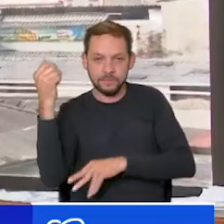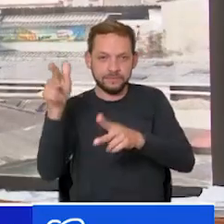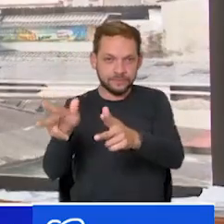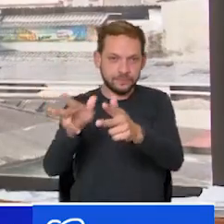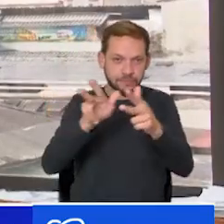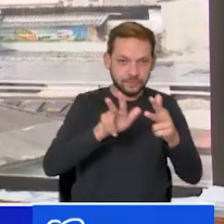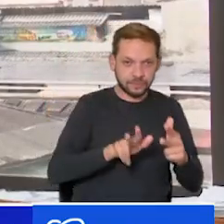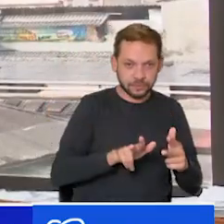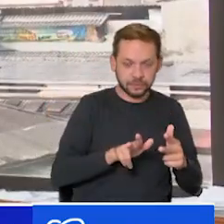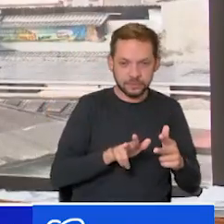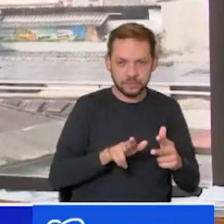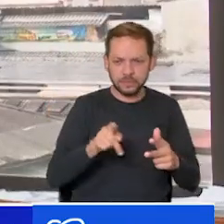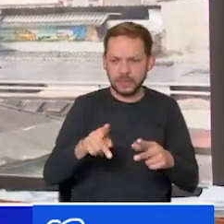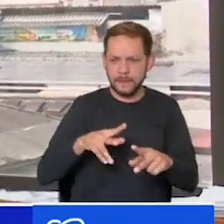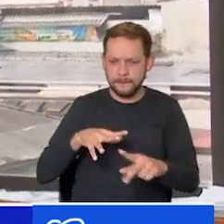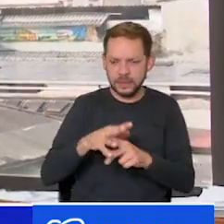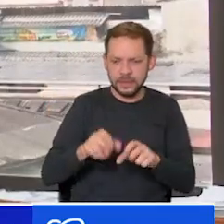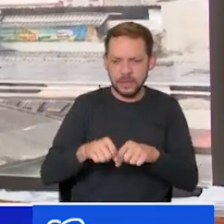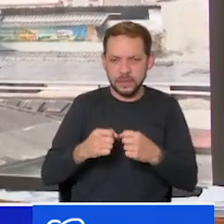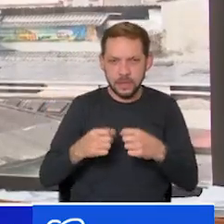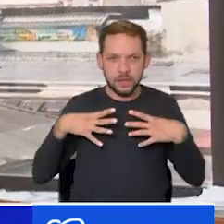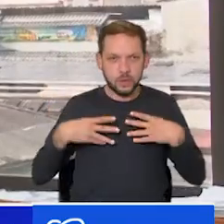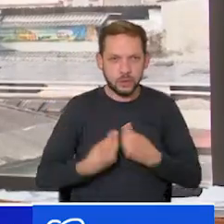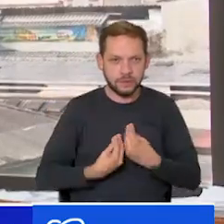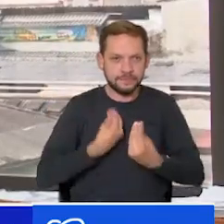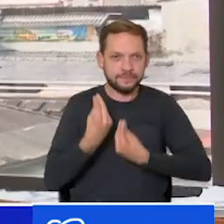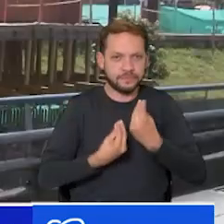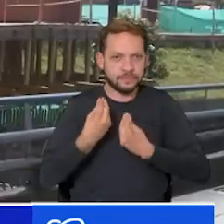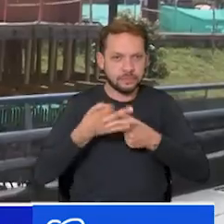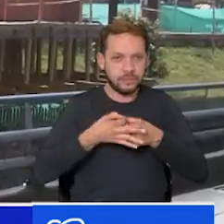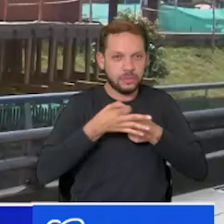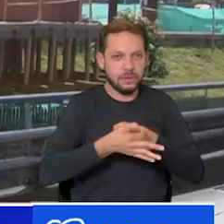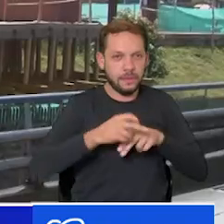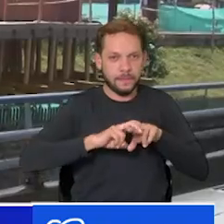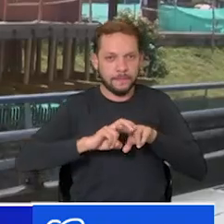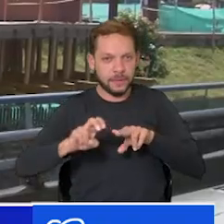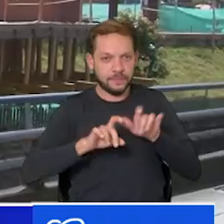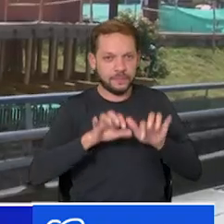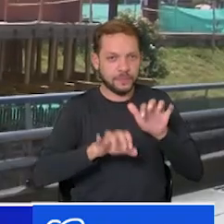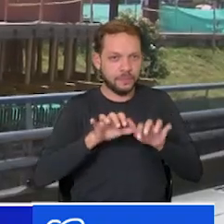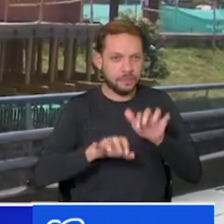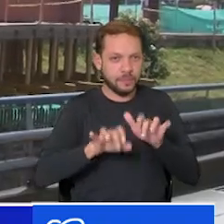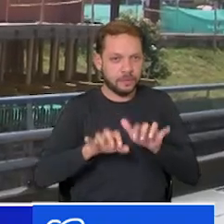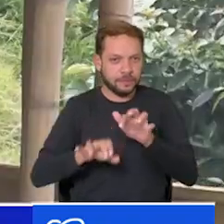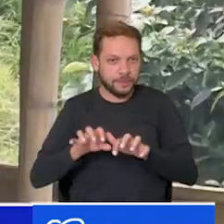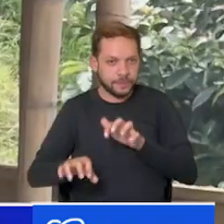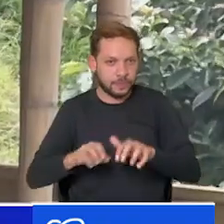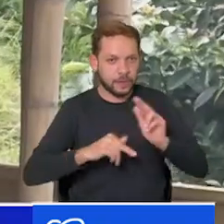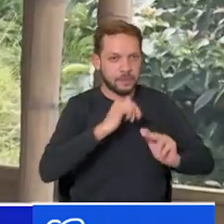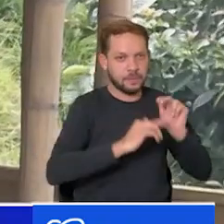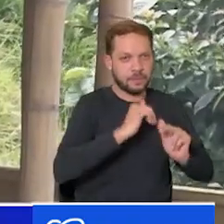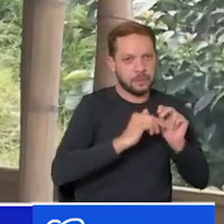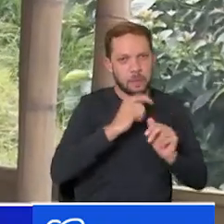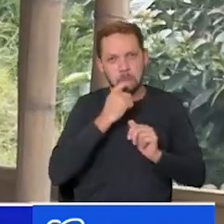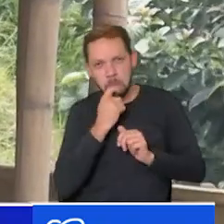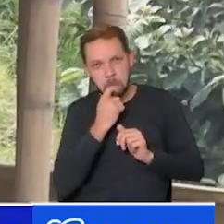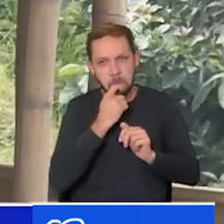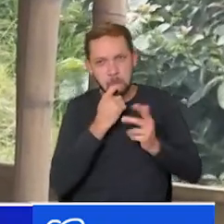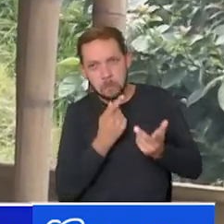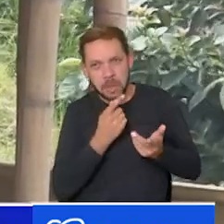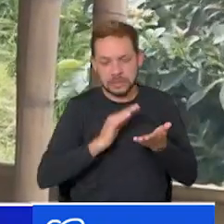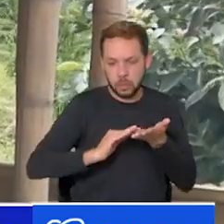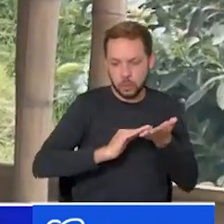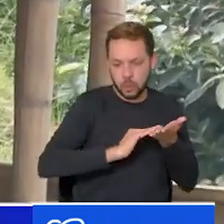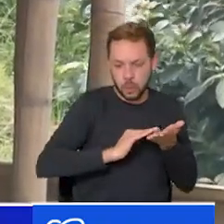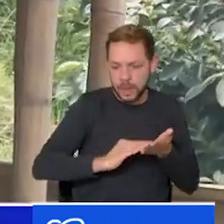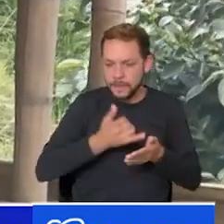etio lo que generó que nosotros como municipio de manizales como secretaría de infraestructura eh definamos de venga nosotros necesitamos